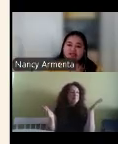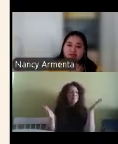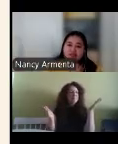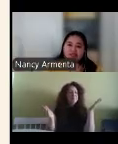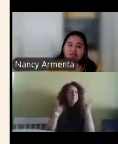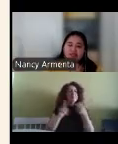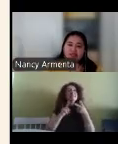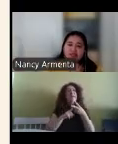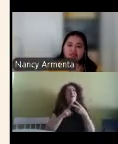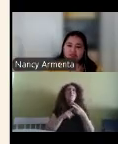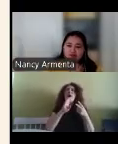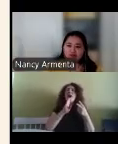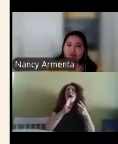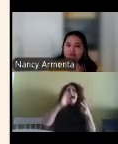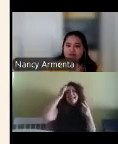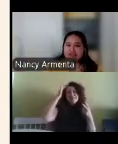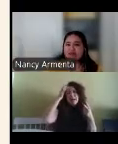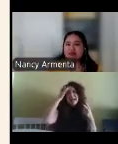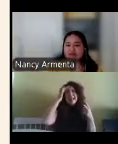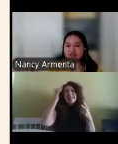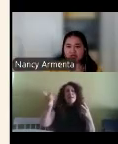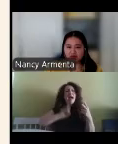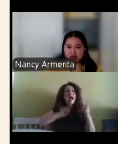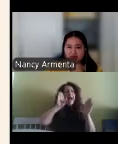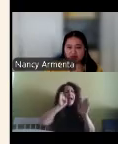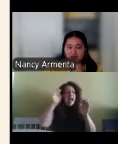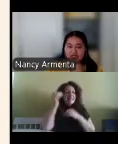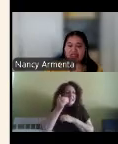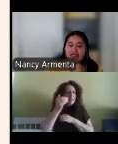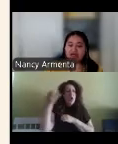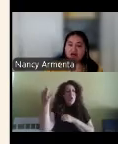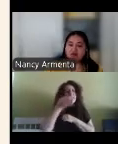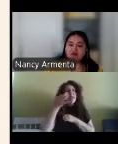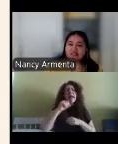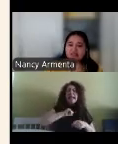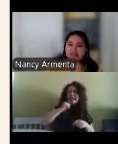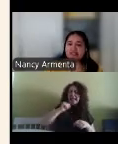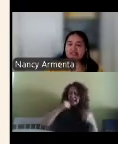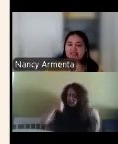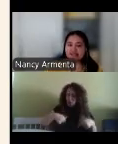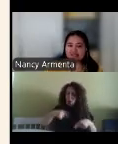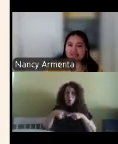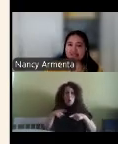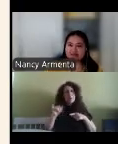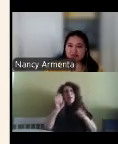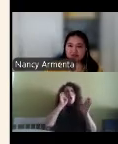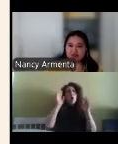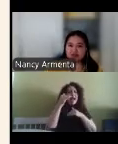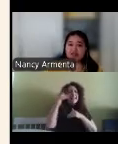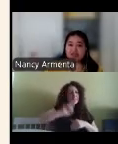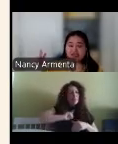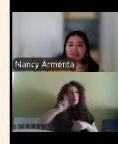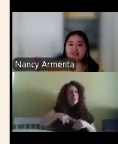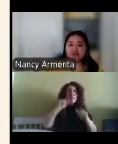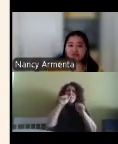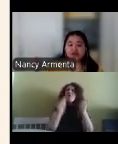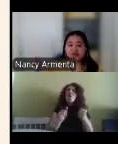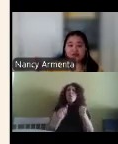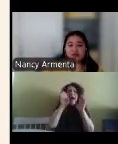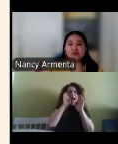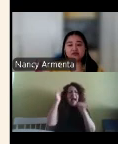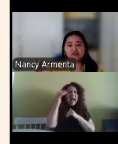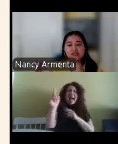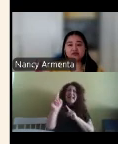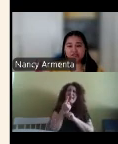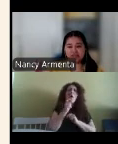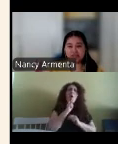a las expectativas de atención más allá de los aspectos clínicos, en cómo desean ser atendidas las personas. Ese es otro de los